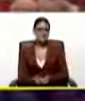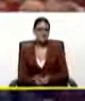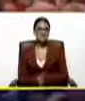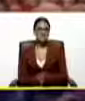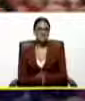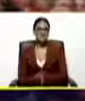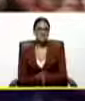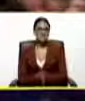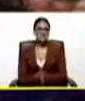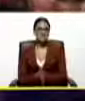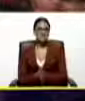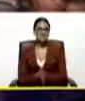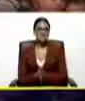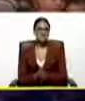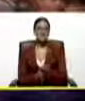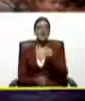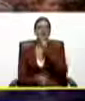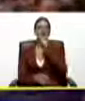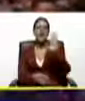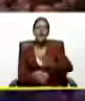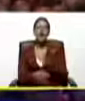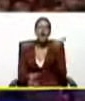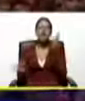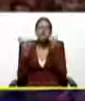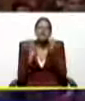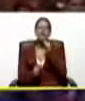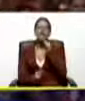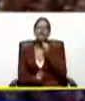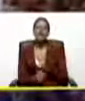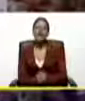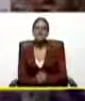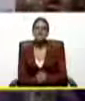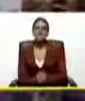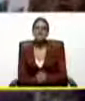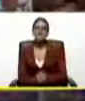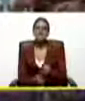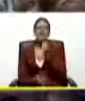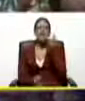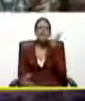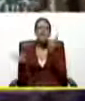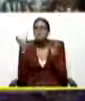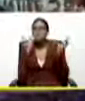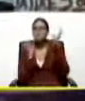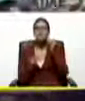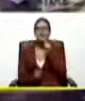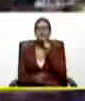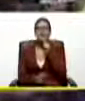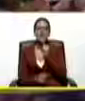¿Quién canta? ¿Quién canta?